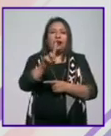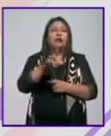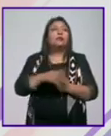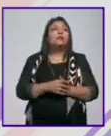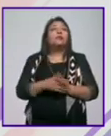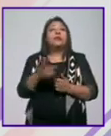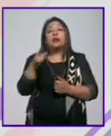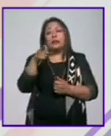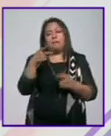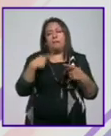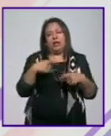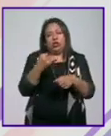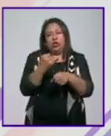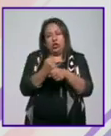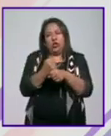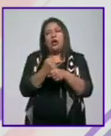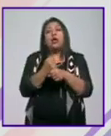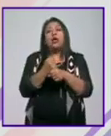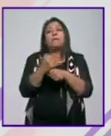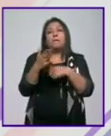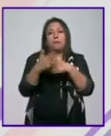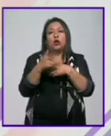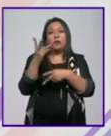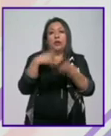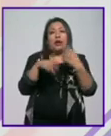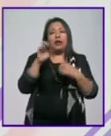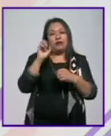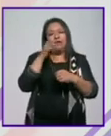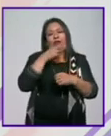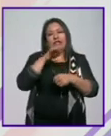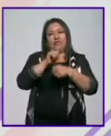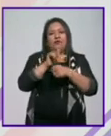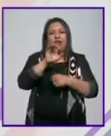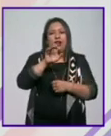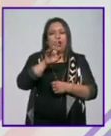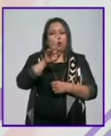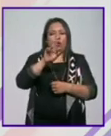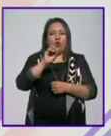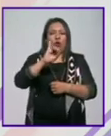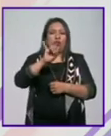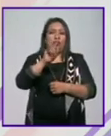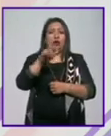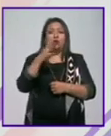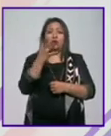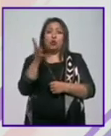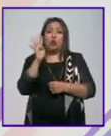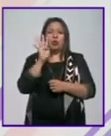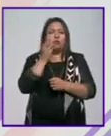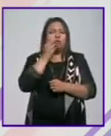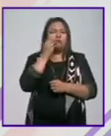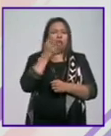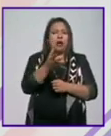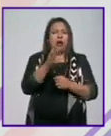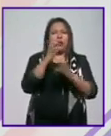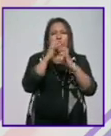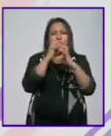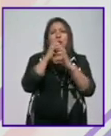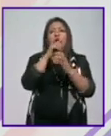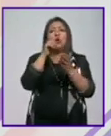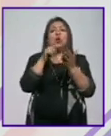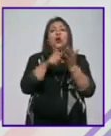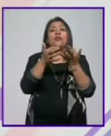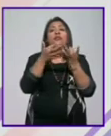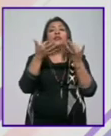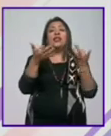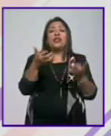motivo es uno de los personajes que vendrá al festival Eurojazz. Un cuarteto extraordinario, este saxofonista, directamente desde